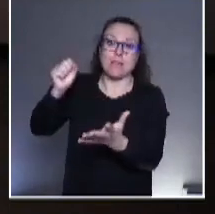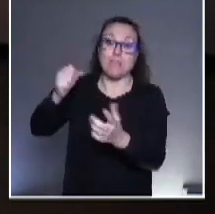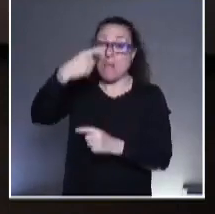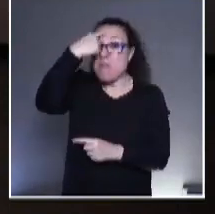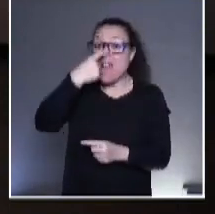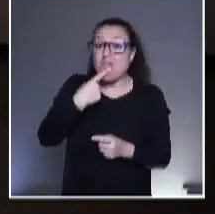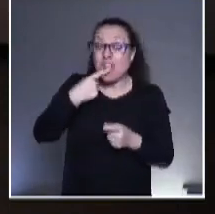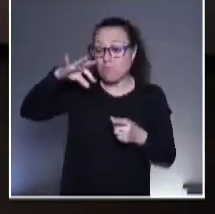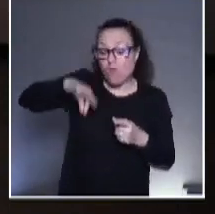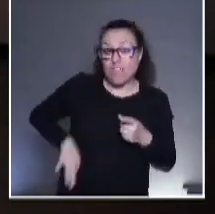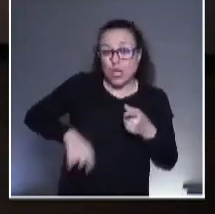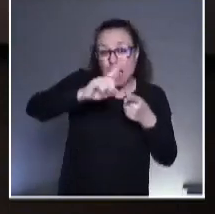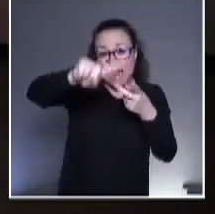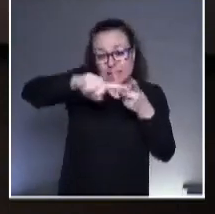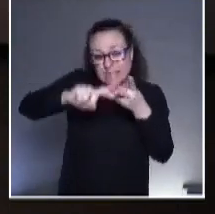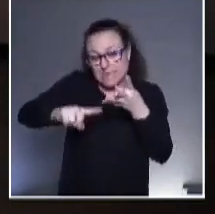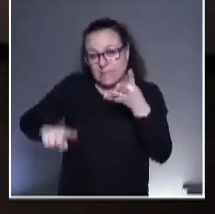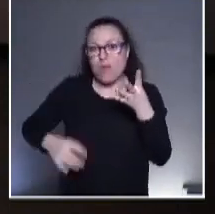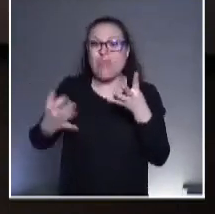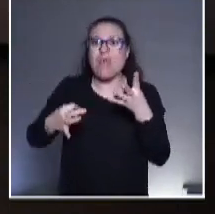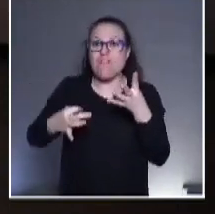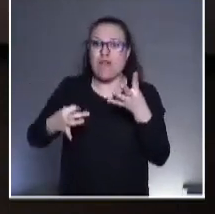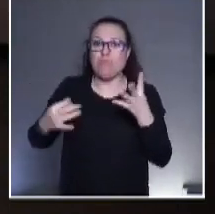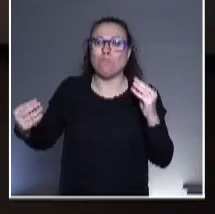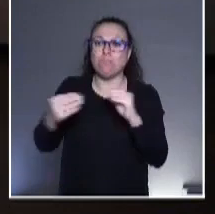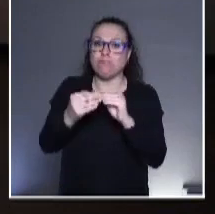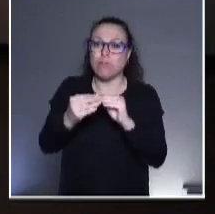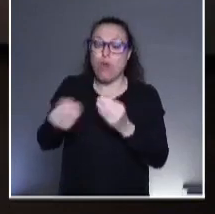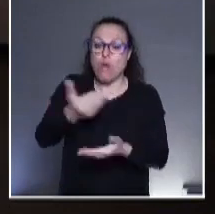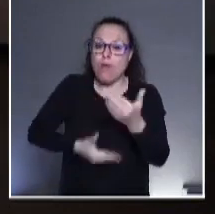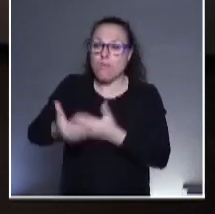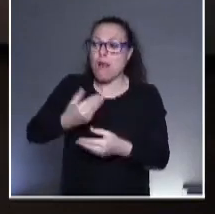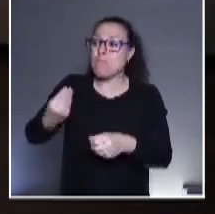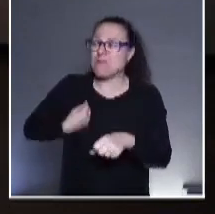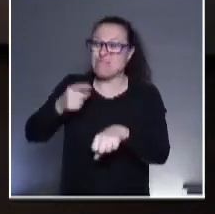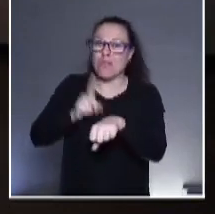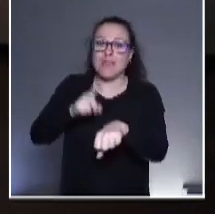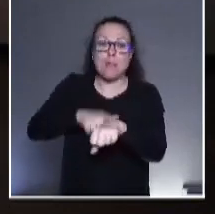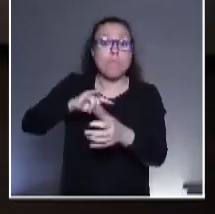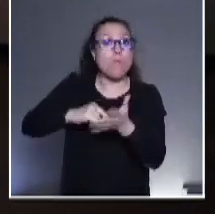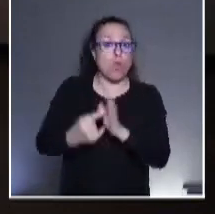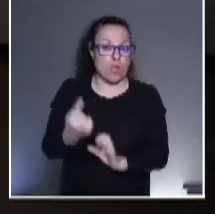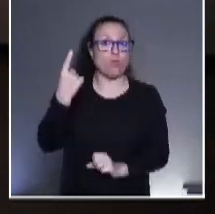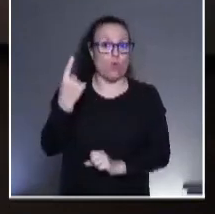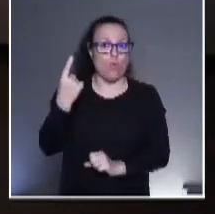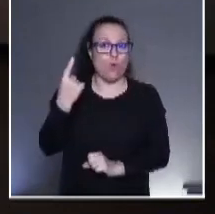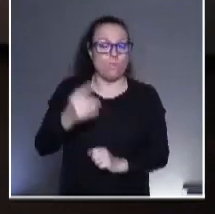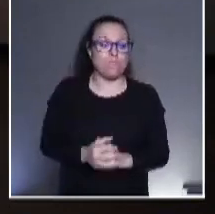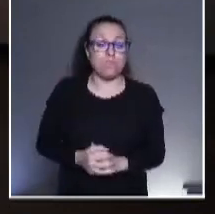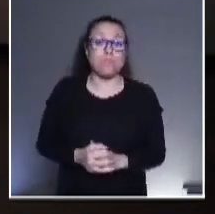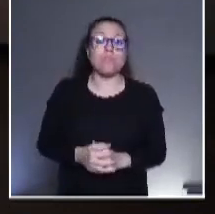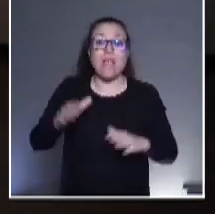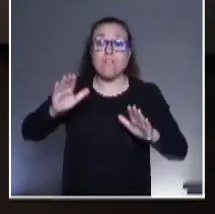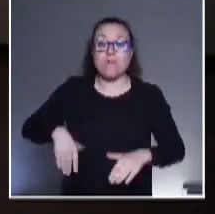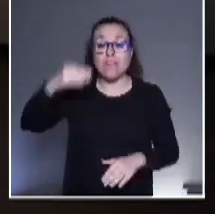perfiles y todas esas instituciones tenían que coincidir y colaborar en un mismo proyecto. Vaya, básicamente lo